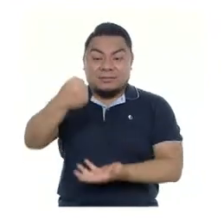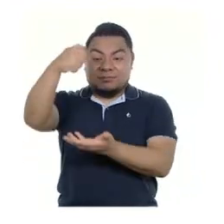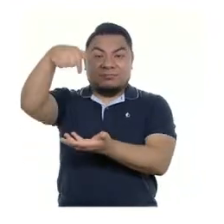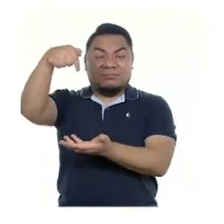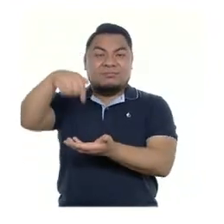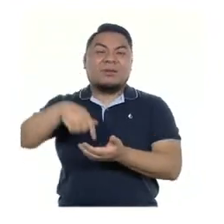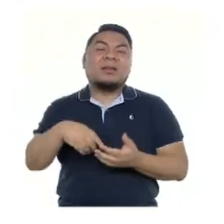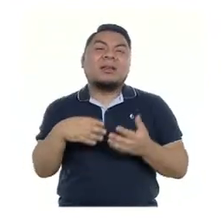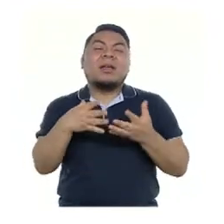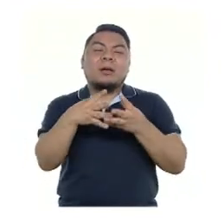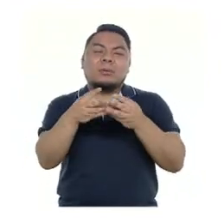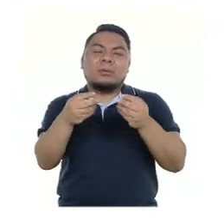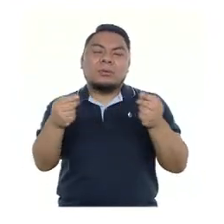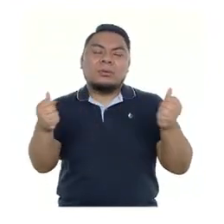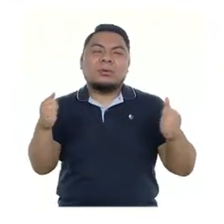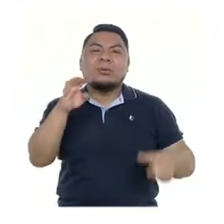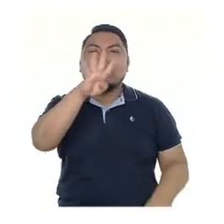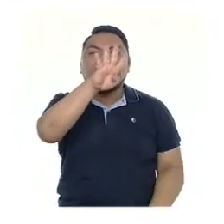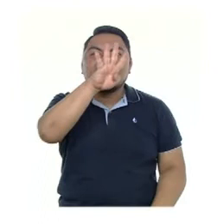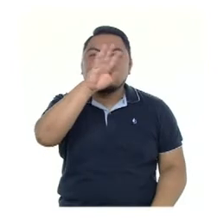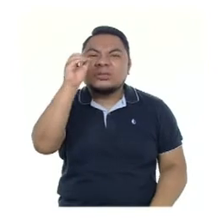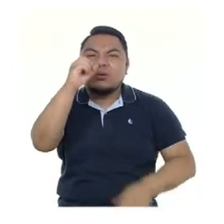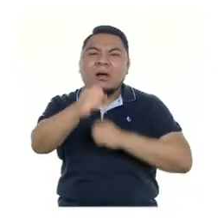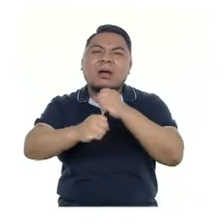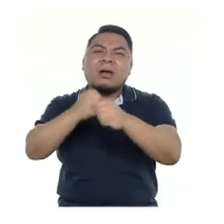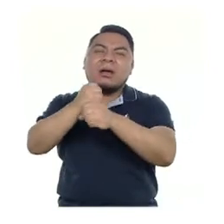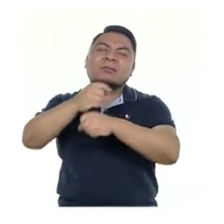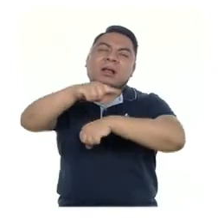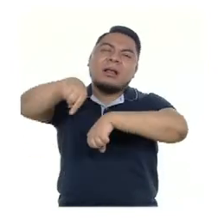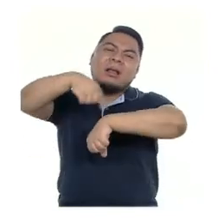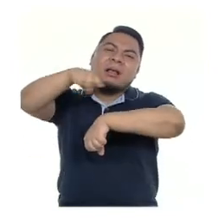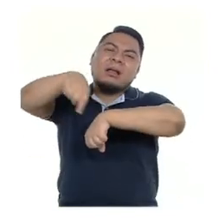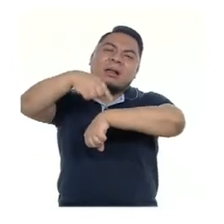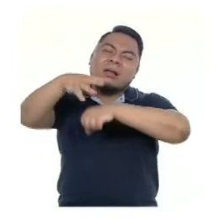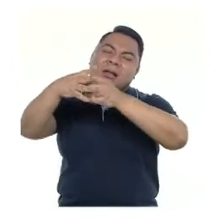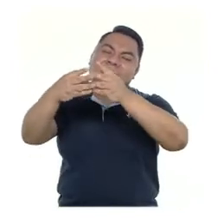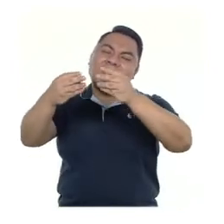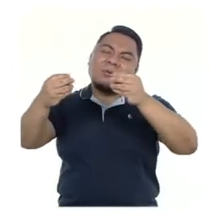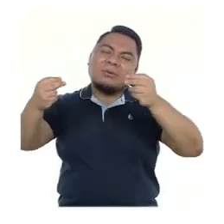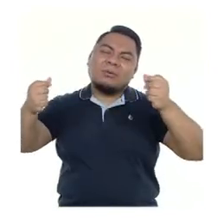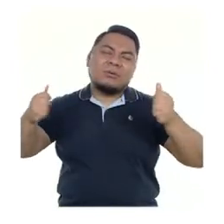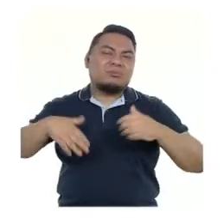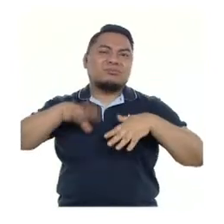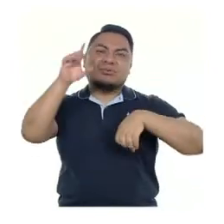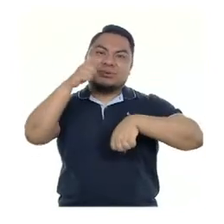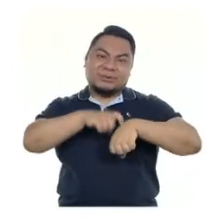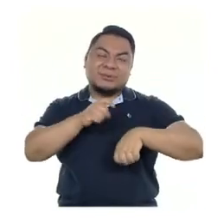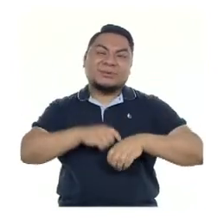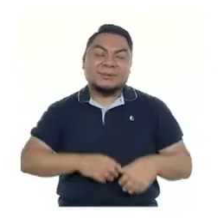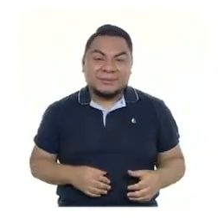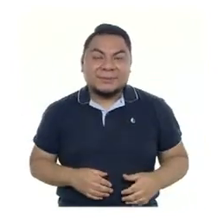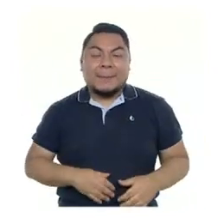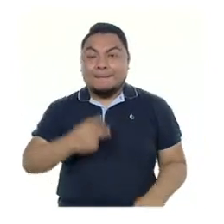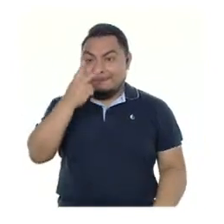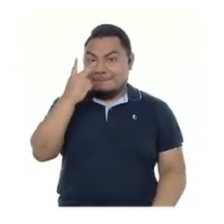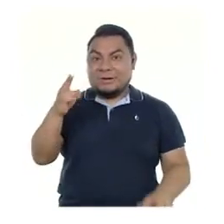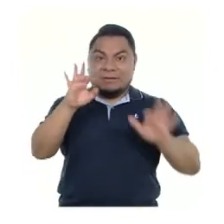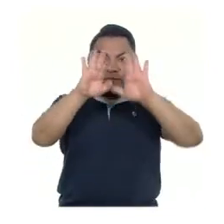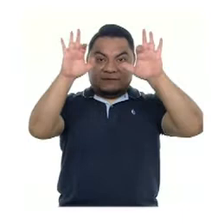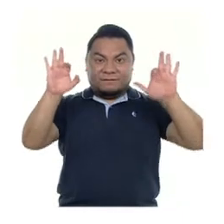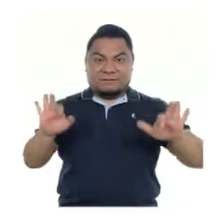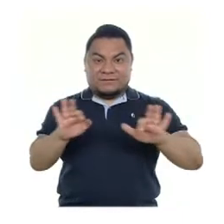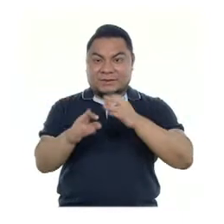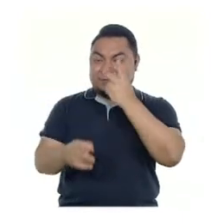destruirse 400 años. Eso es demasiado tiempo. Veamos el siguiente afiche.